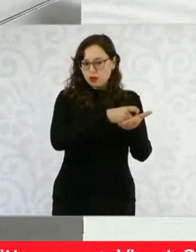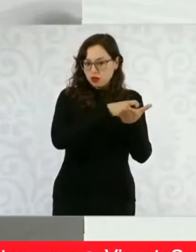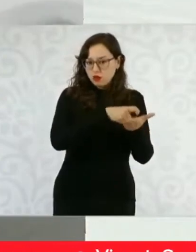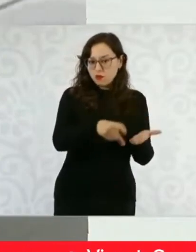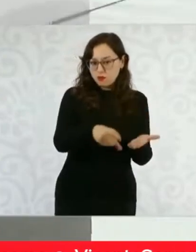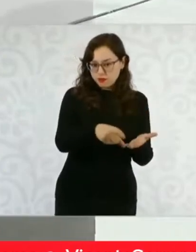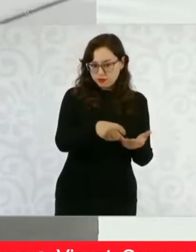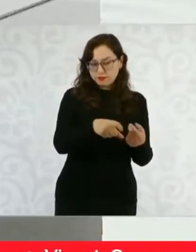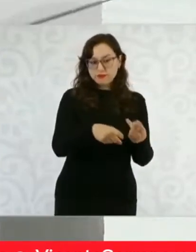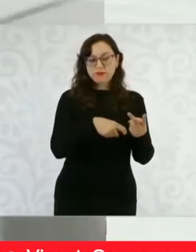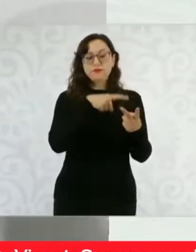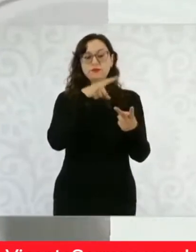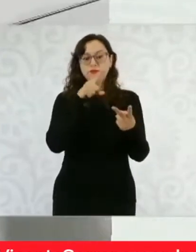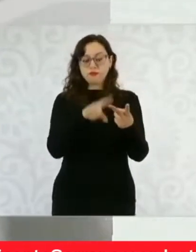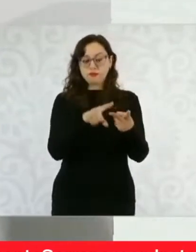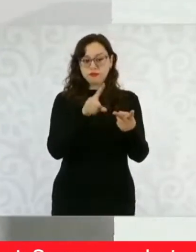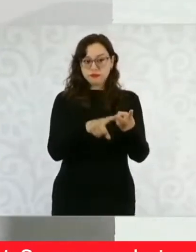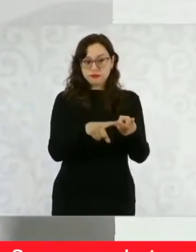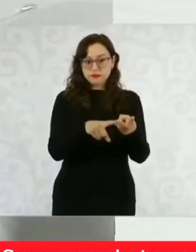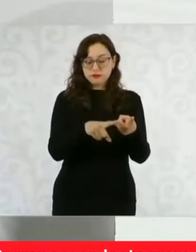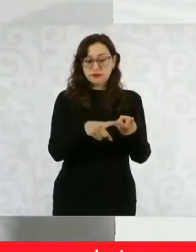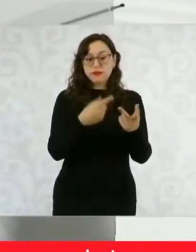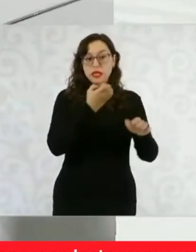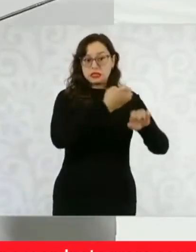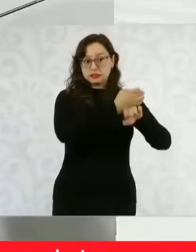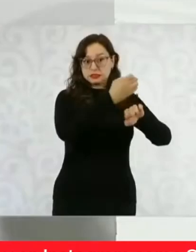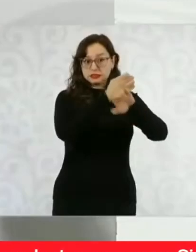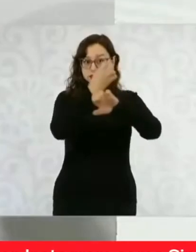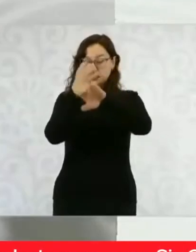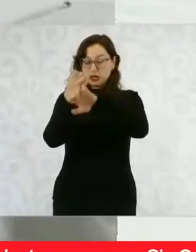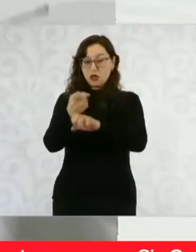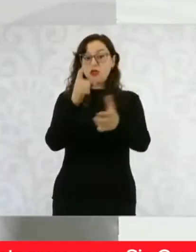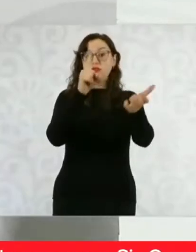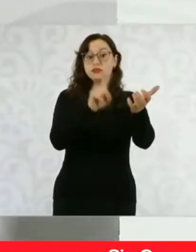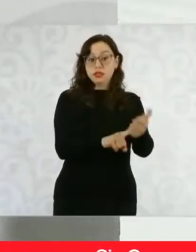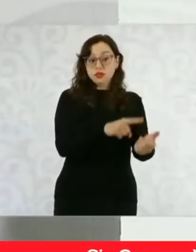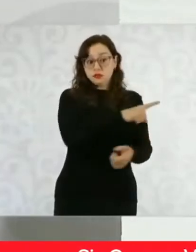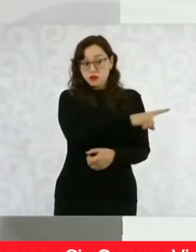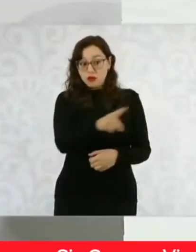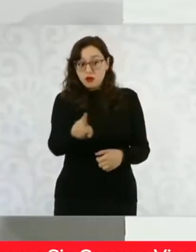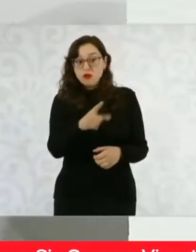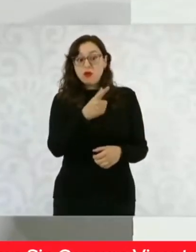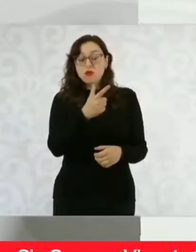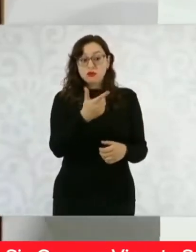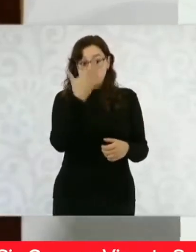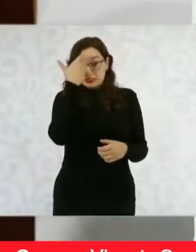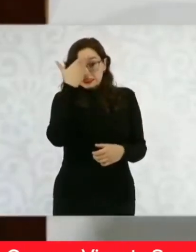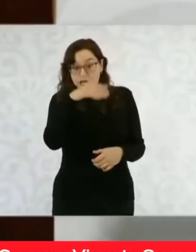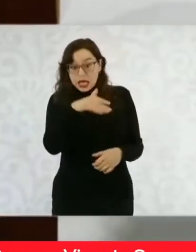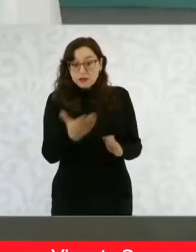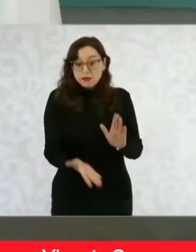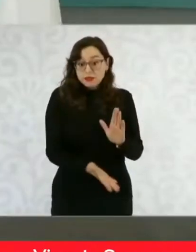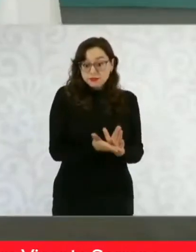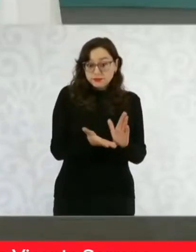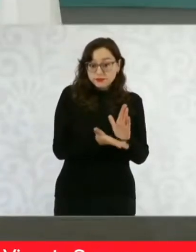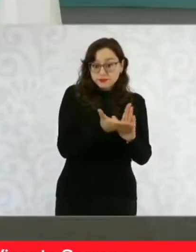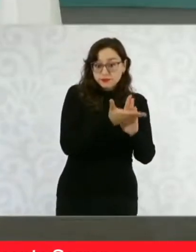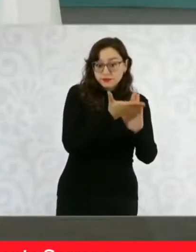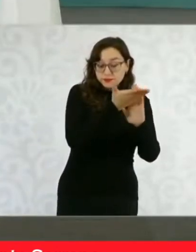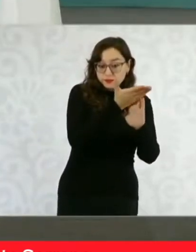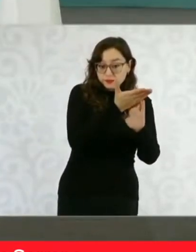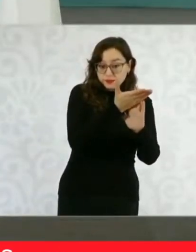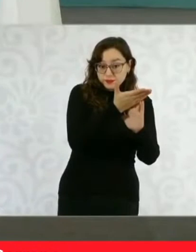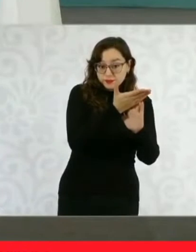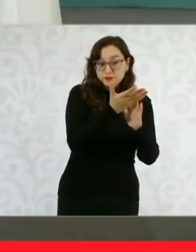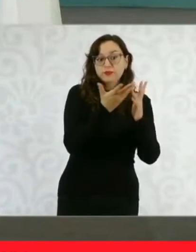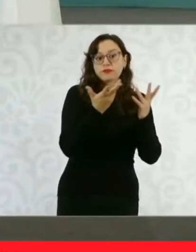Se le va a dar prioridad a la mano de obra en los estados para la construcción de viviendas a través de la subcontratación